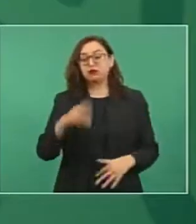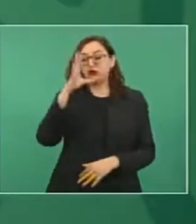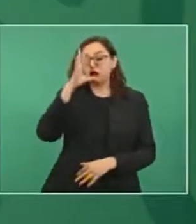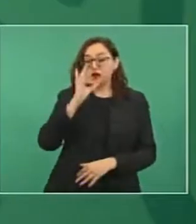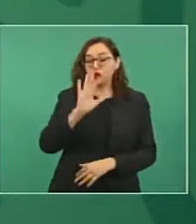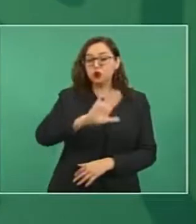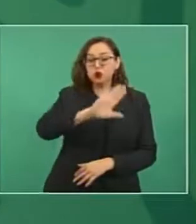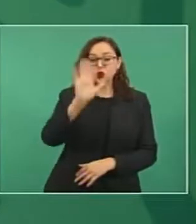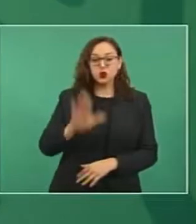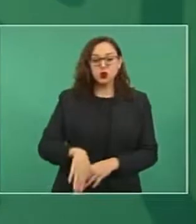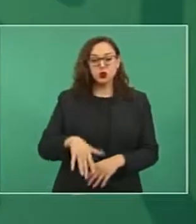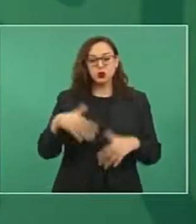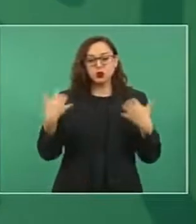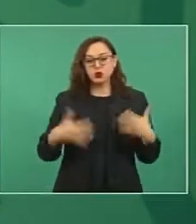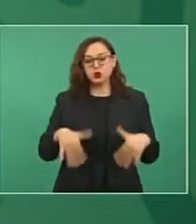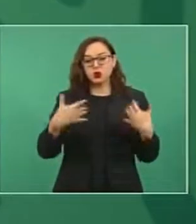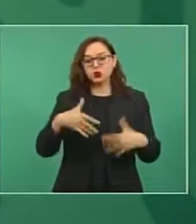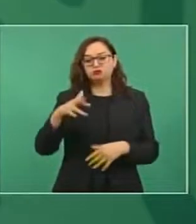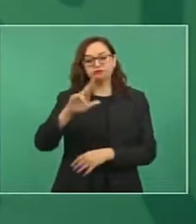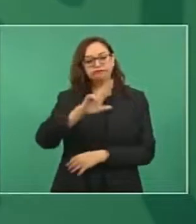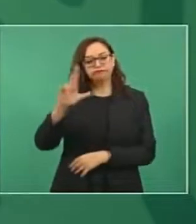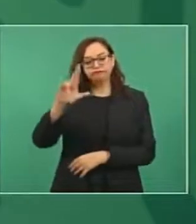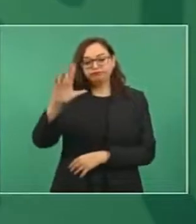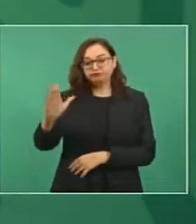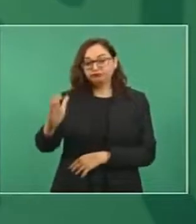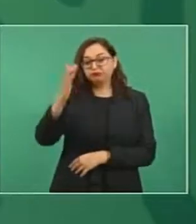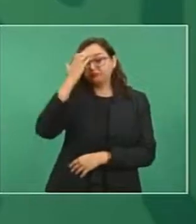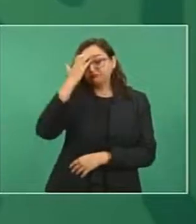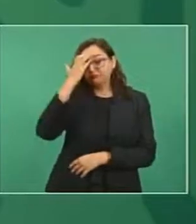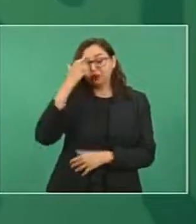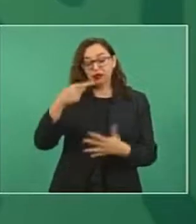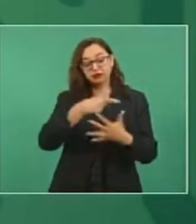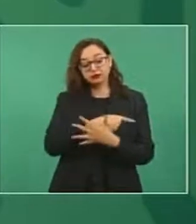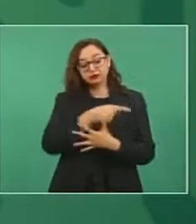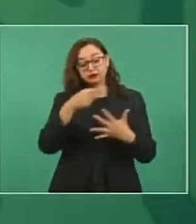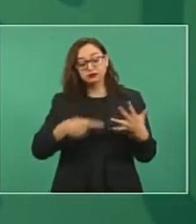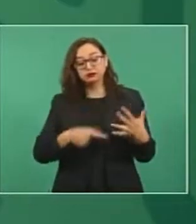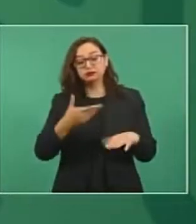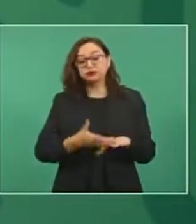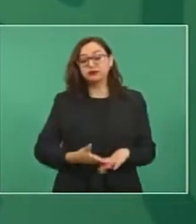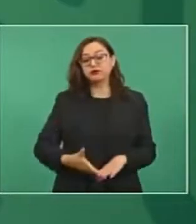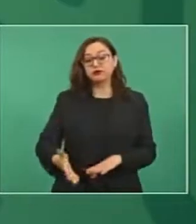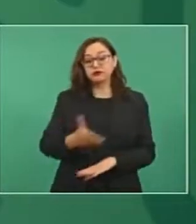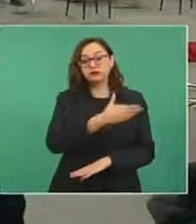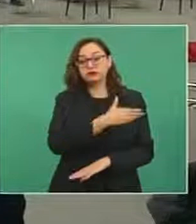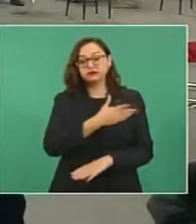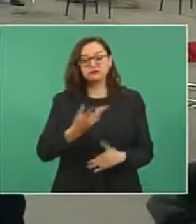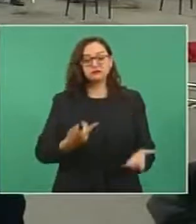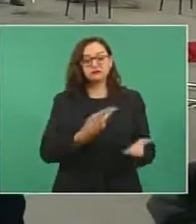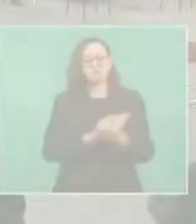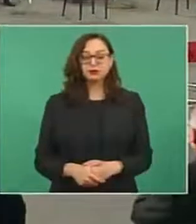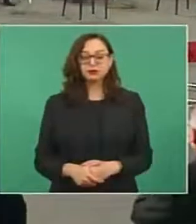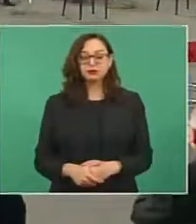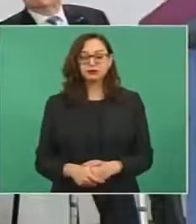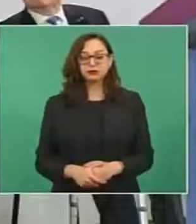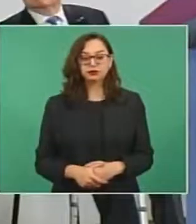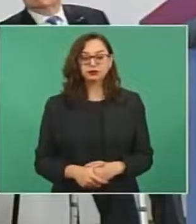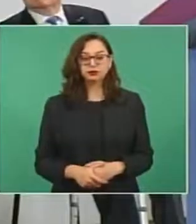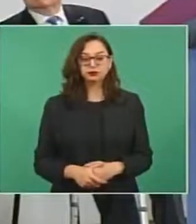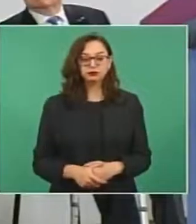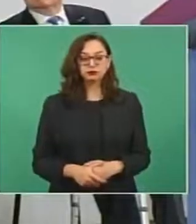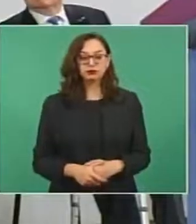y que nunca en vida recibieron el reconocimiento que merecían.